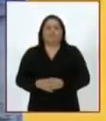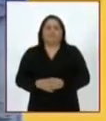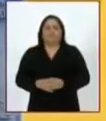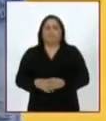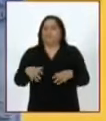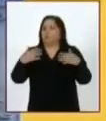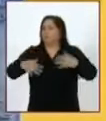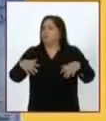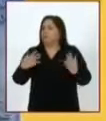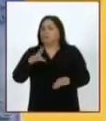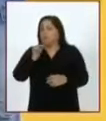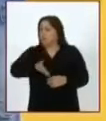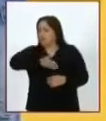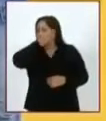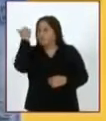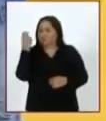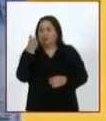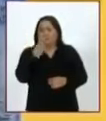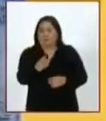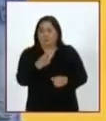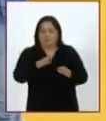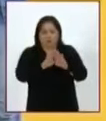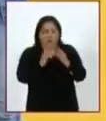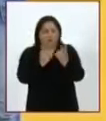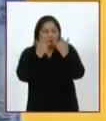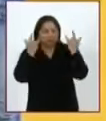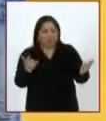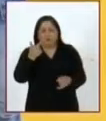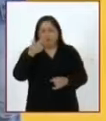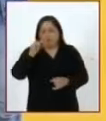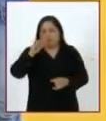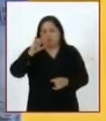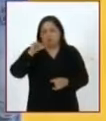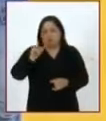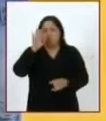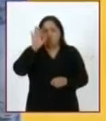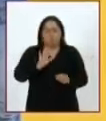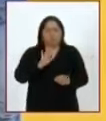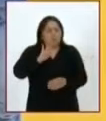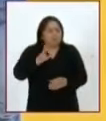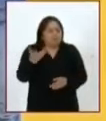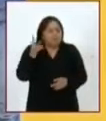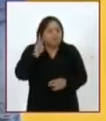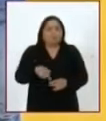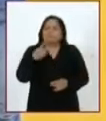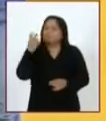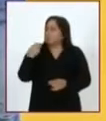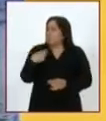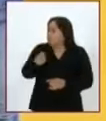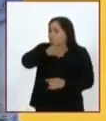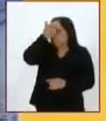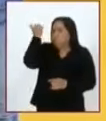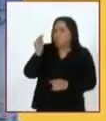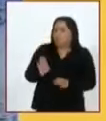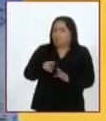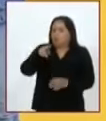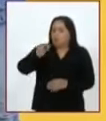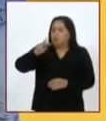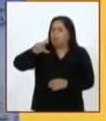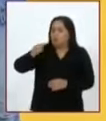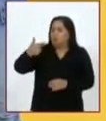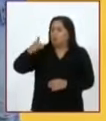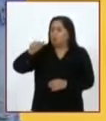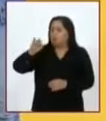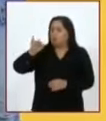Uy, no sabía que los orígenes de la novela gráfica fueran tan remotos. Ni yo que existía una novela gráfica